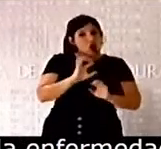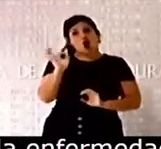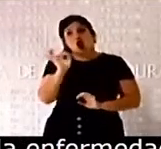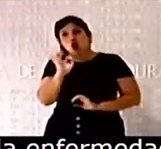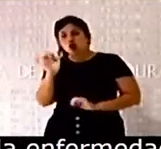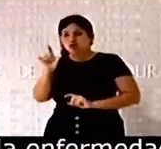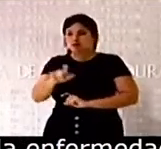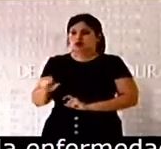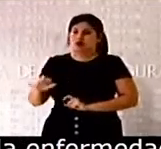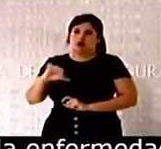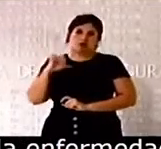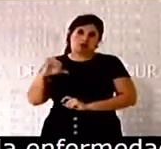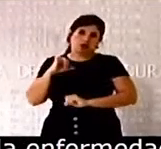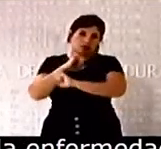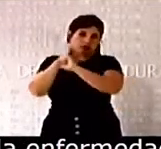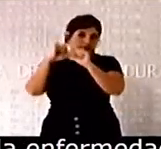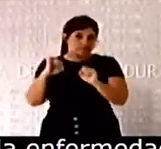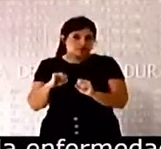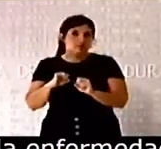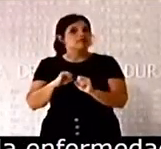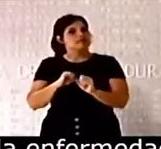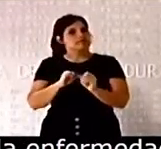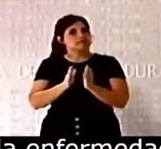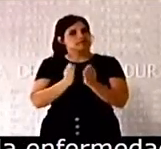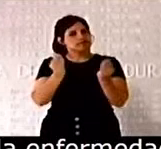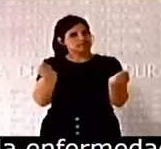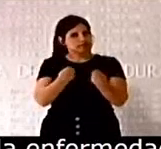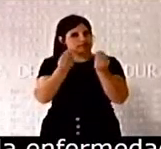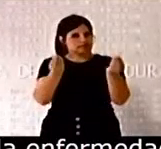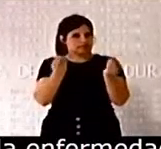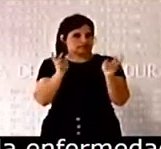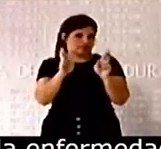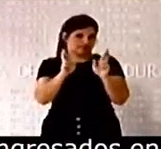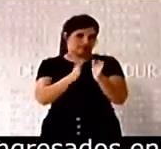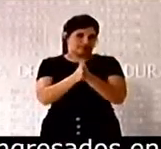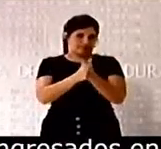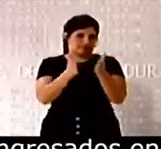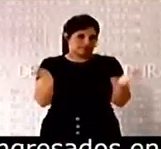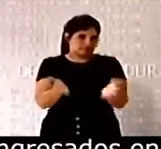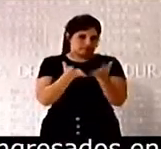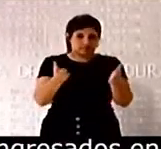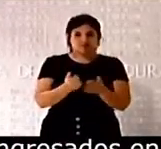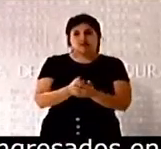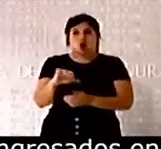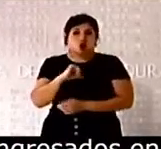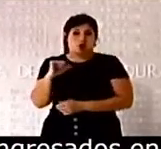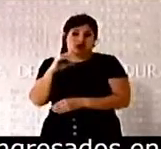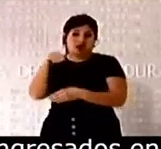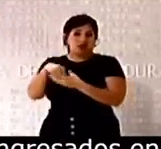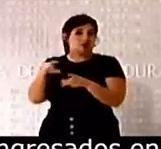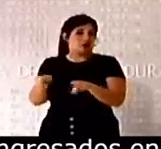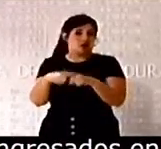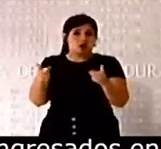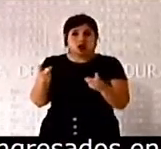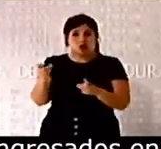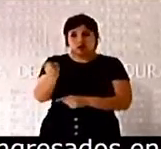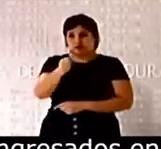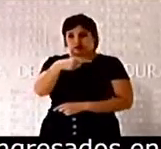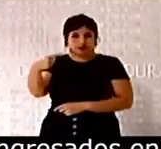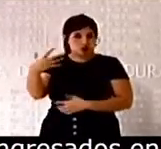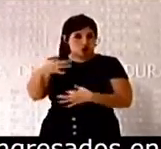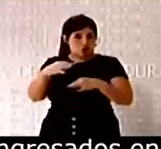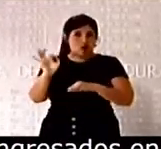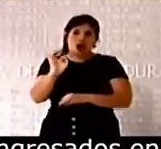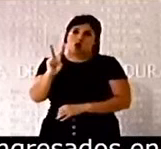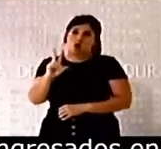estén ingresados en algunos de nuestros centros hospitalarios, sean en planta o sean en la UCI.